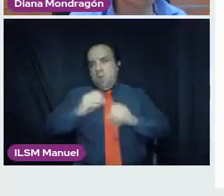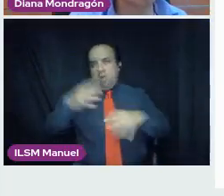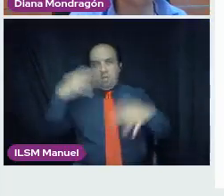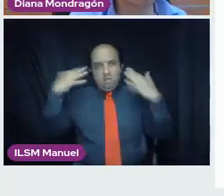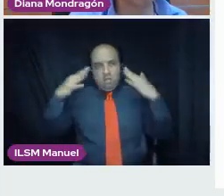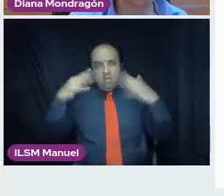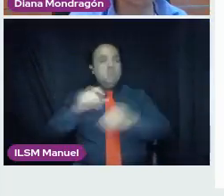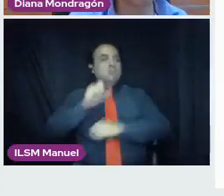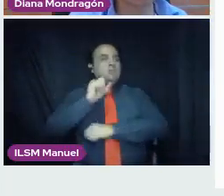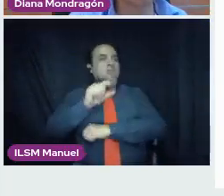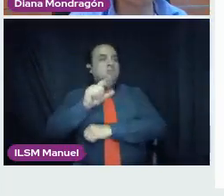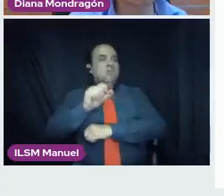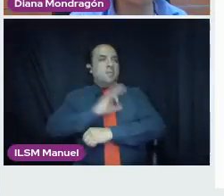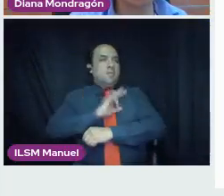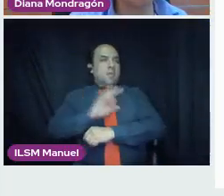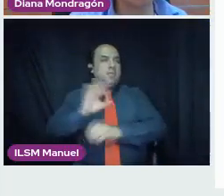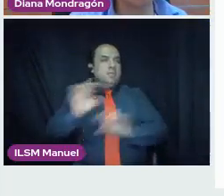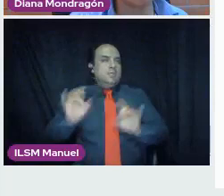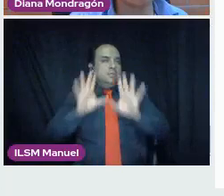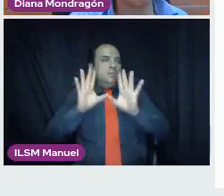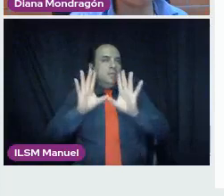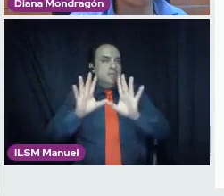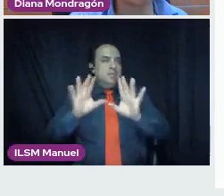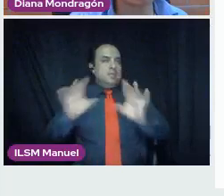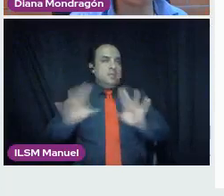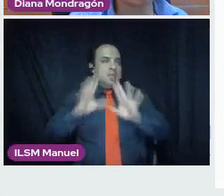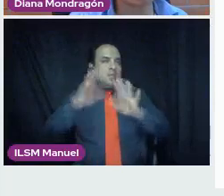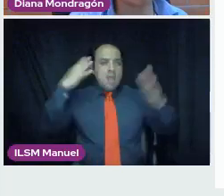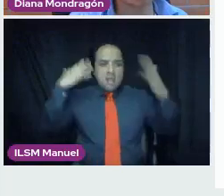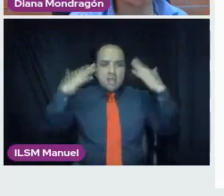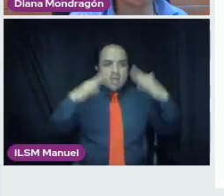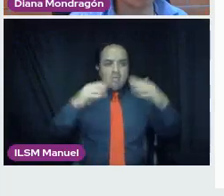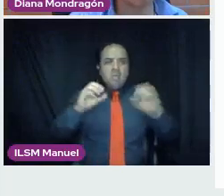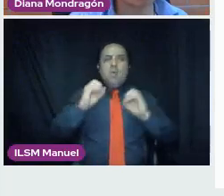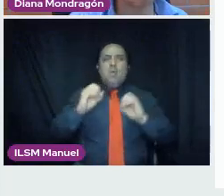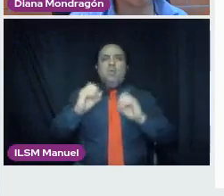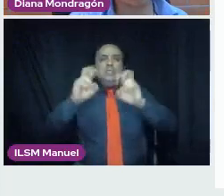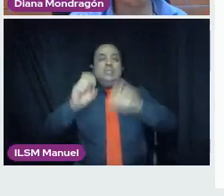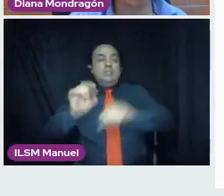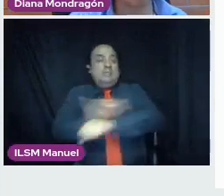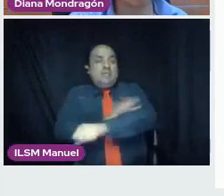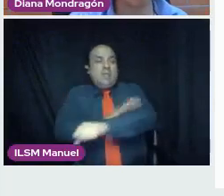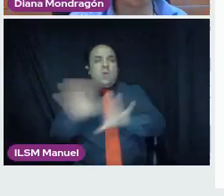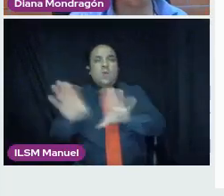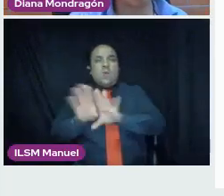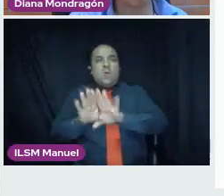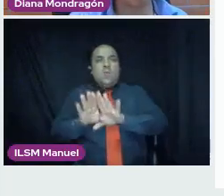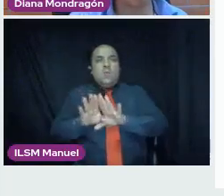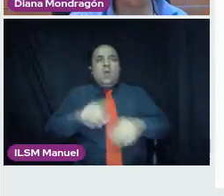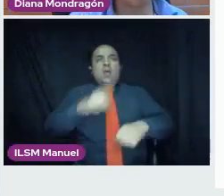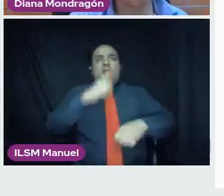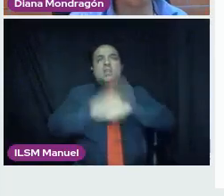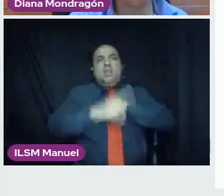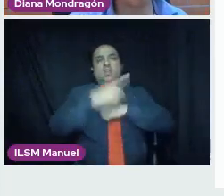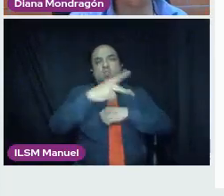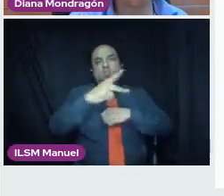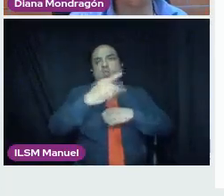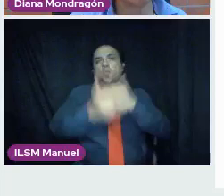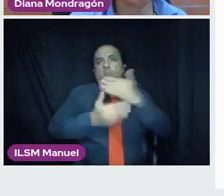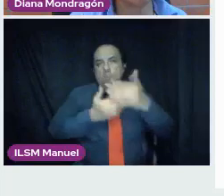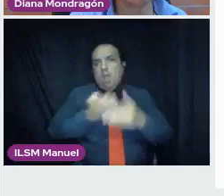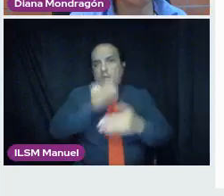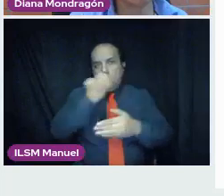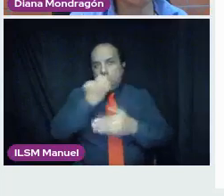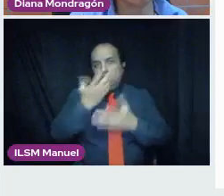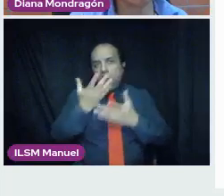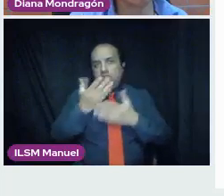podría venir, ¿no? Si hay un mal comportamiento, hay un tema emocional, pues cómo podría estar afectando lo académico, ¿no? Entonces, cuando